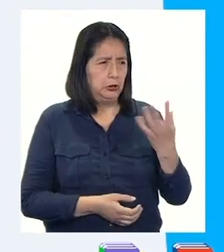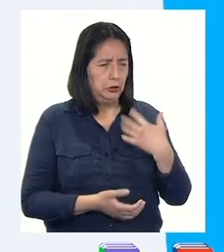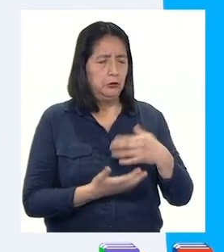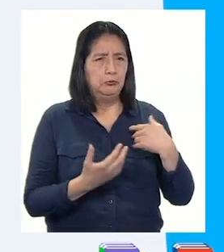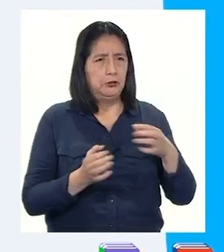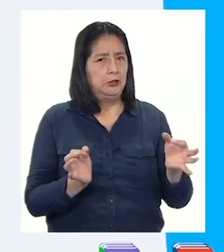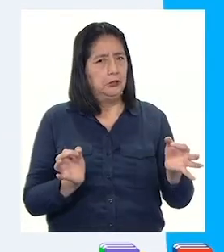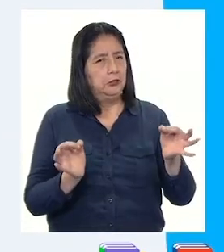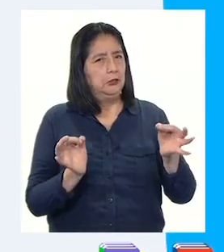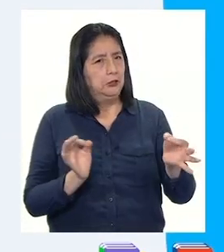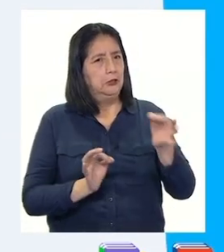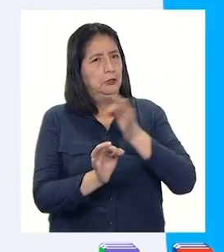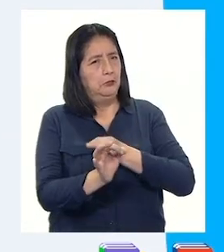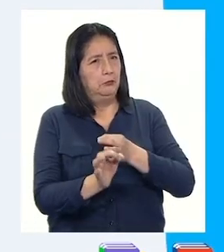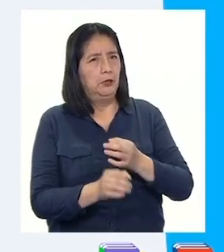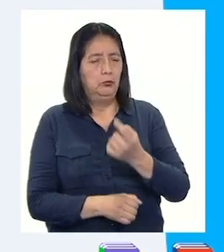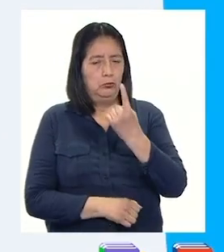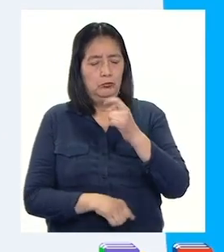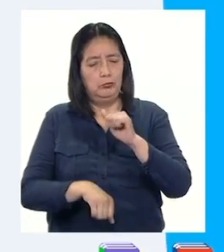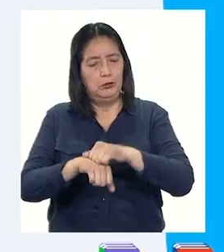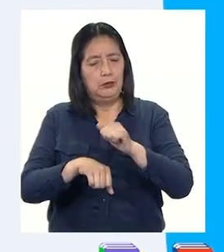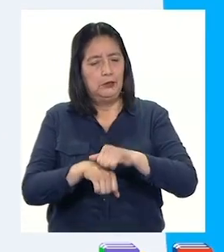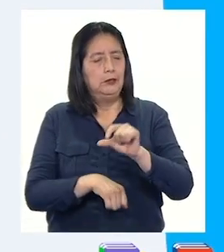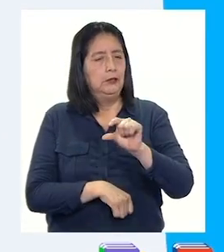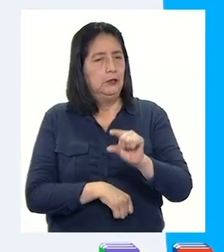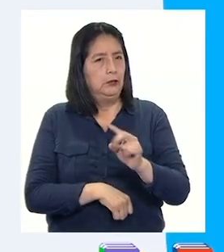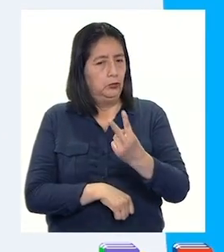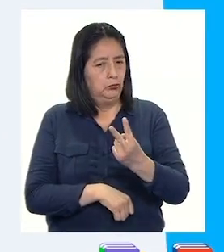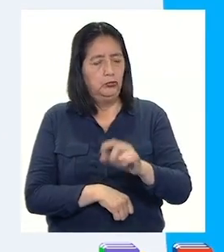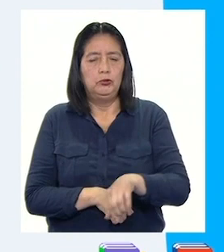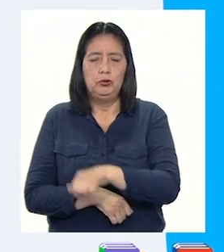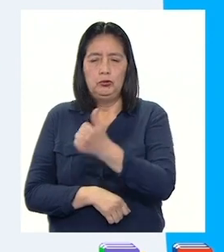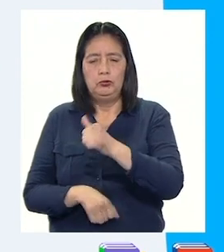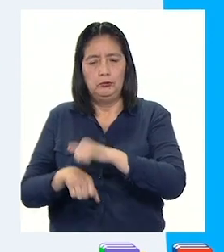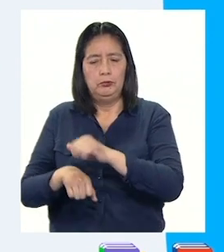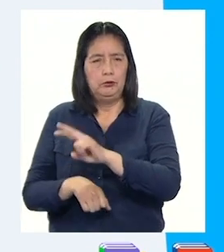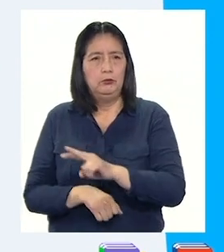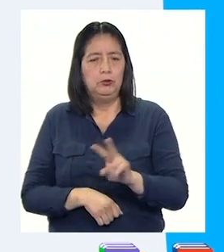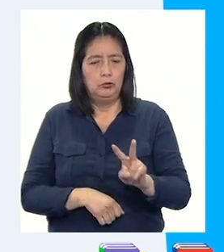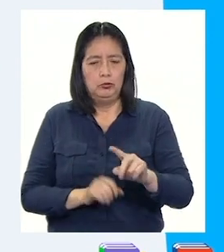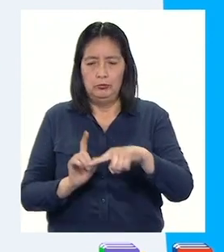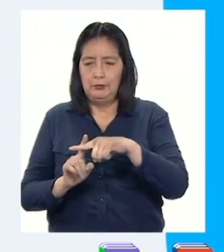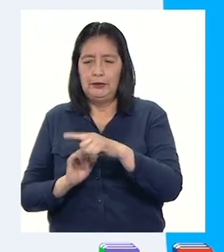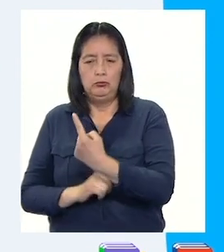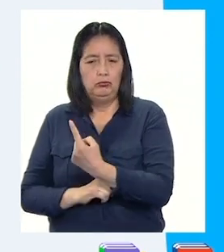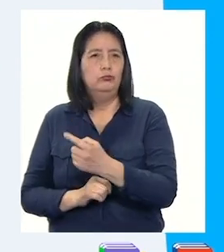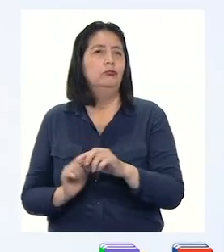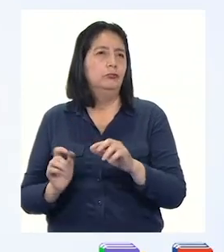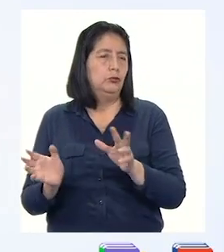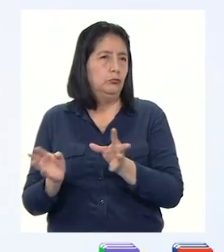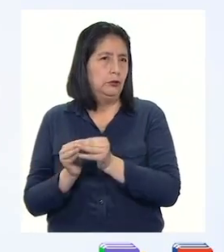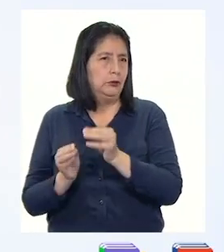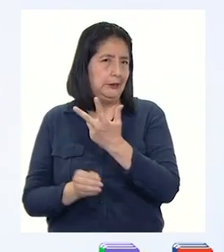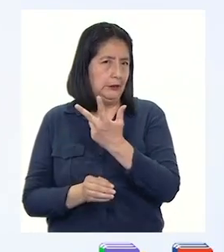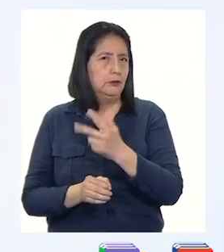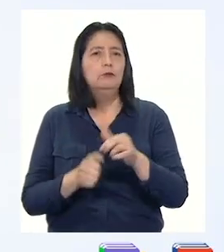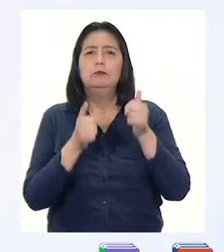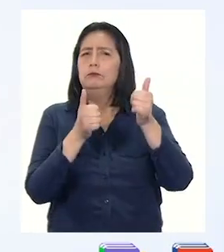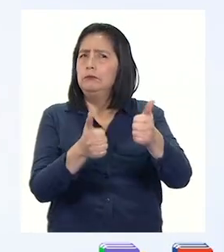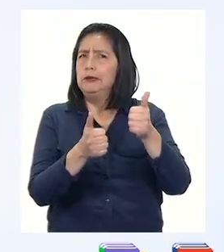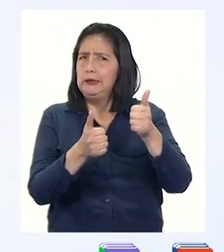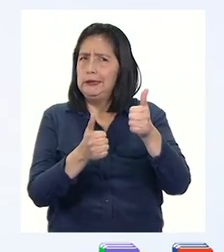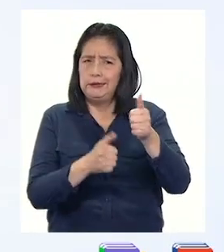puede reemplazarla por una piedrita en el 2 y otra piedrita en el 1, porque 2 más 1 da 3.